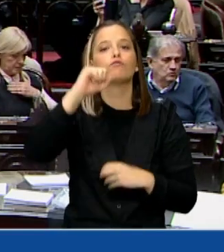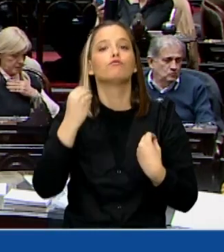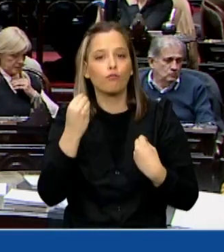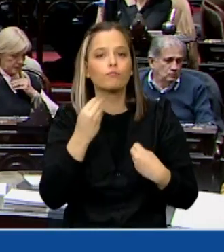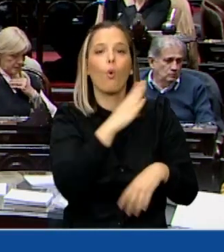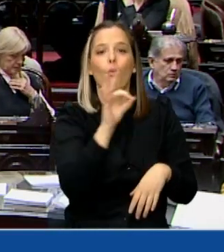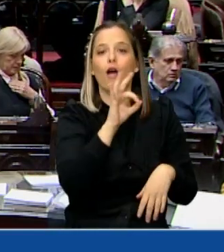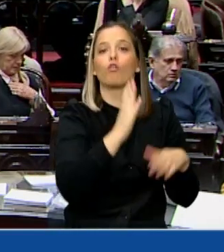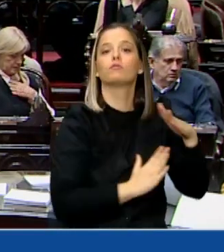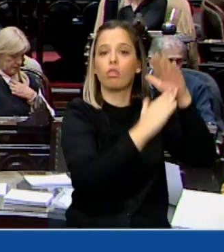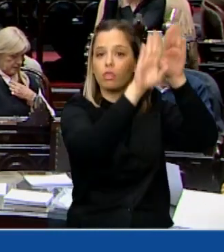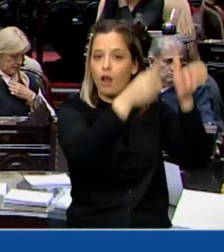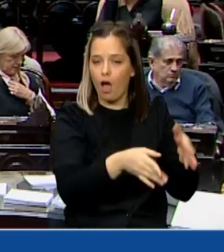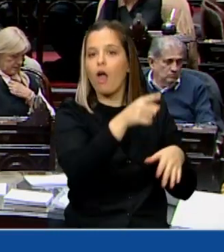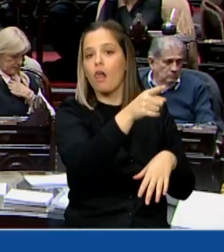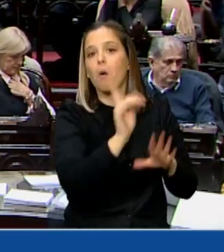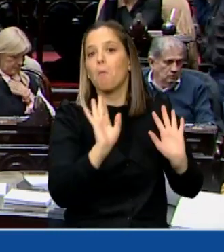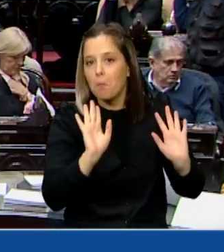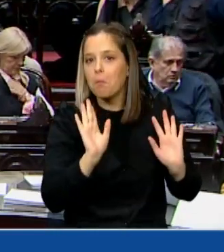Central, ya marcha anualmente al